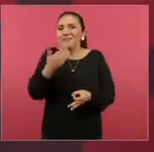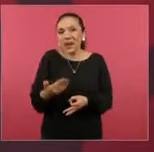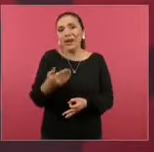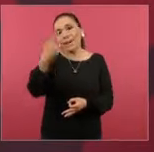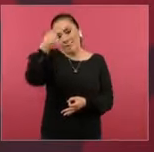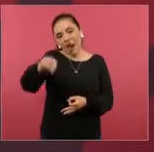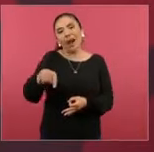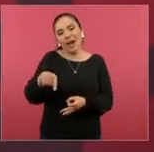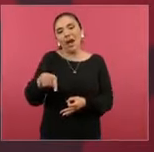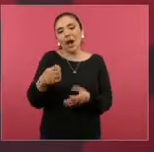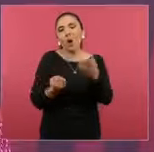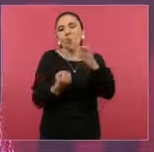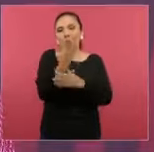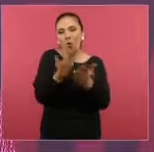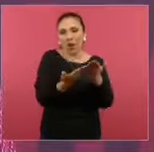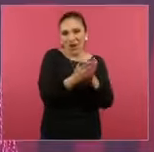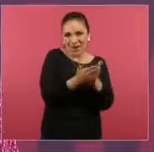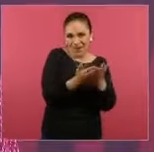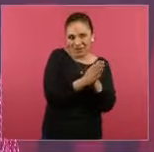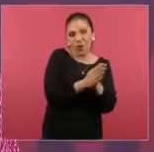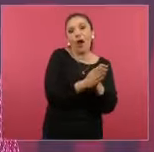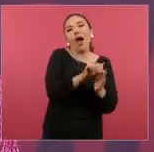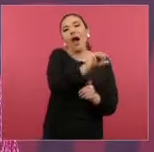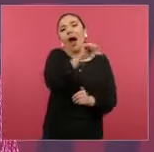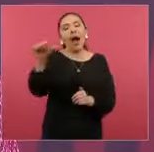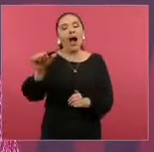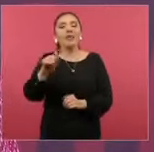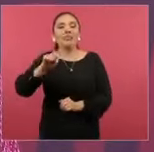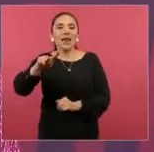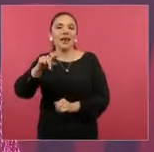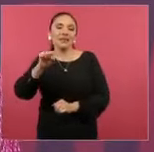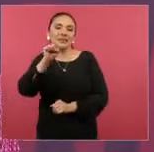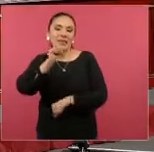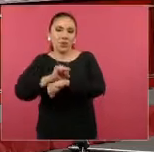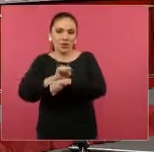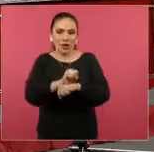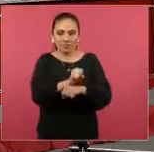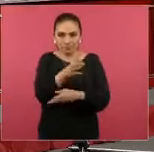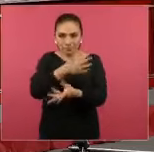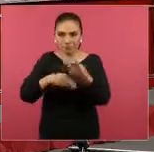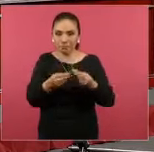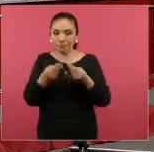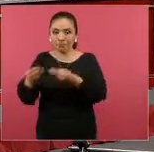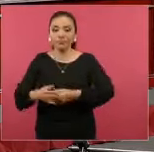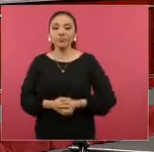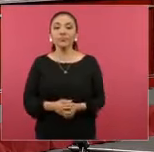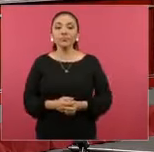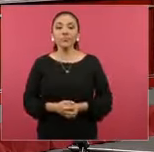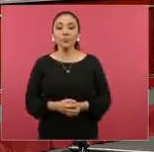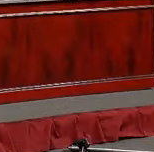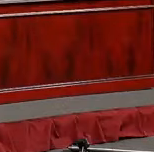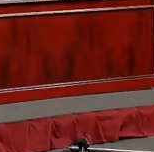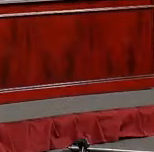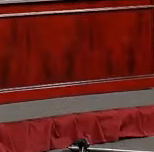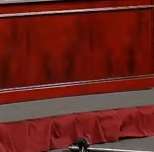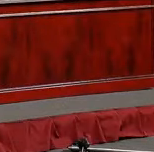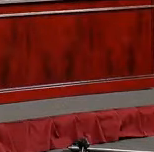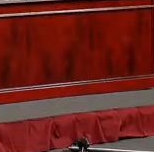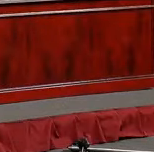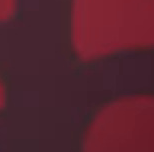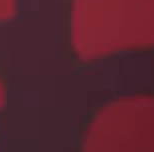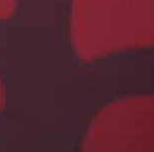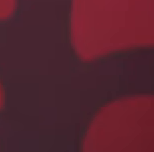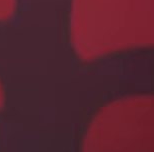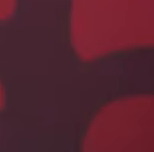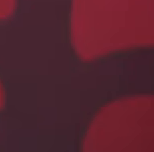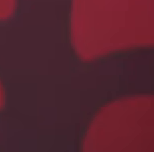de los nuevos libros de texto hacia telesecundarias. Nos falta, sí, algunas secundarias